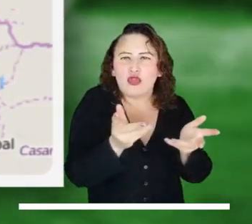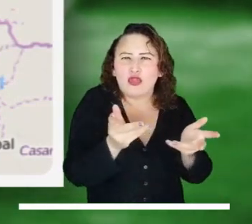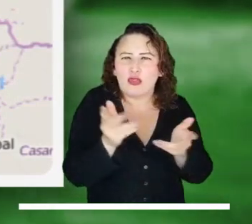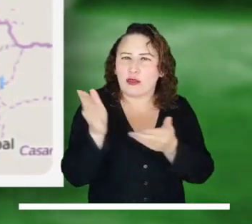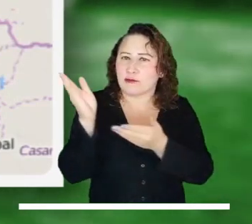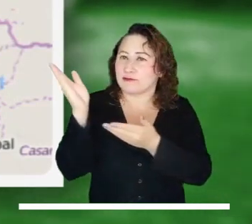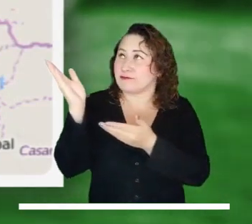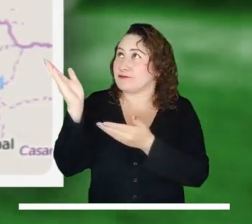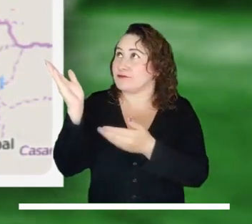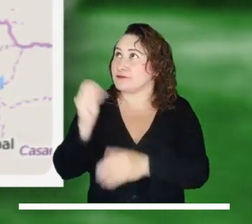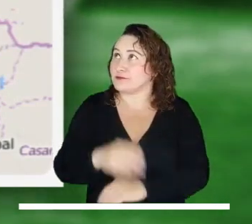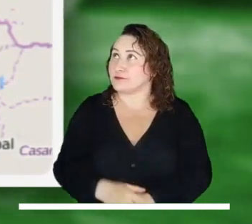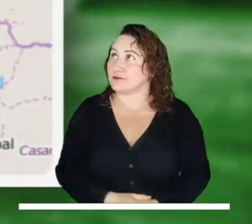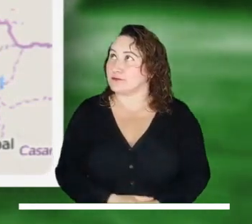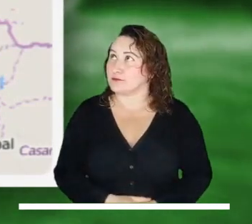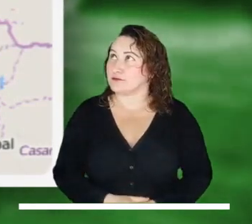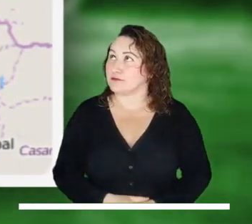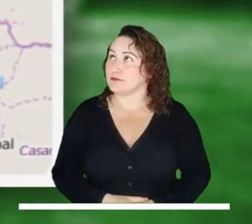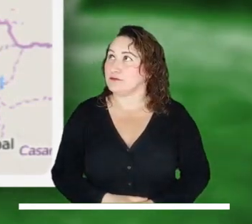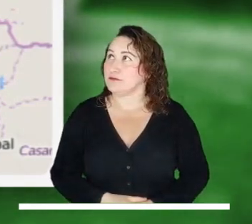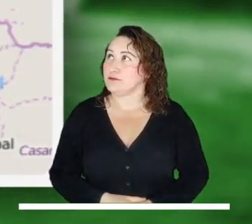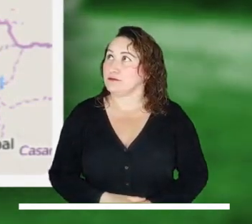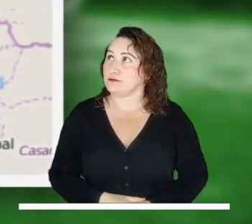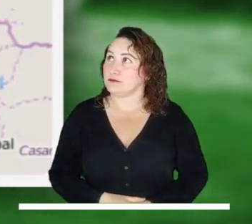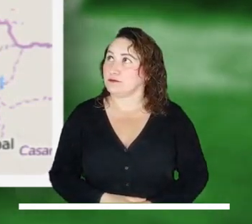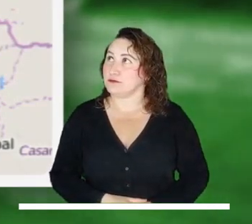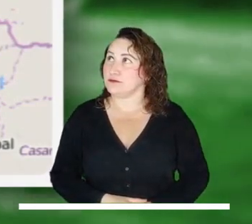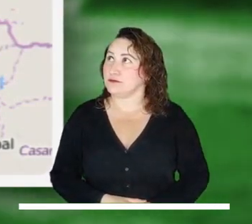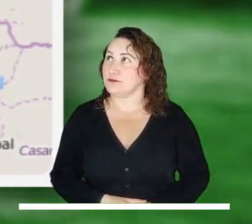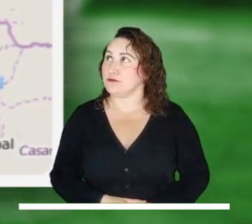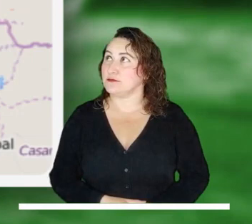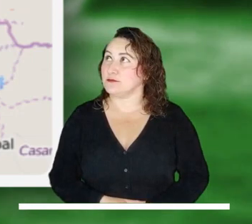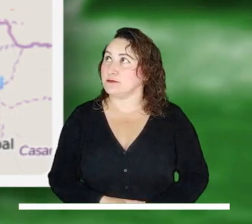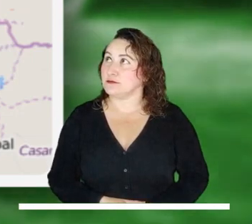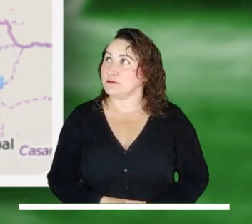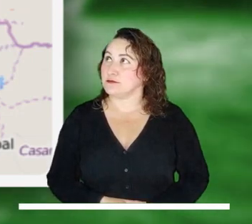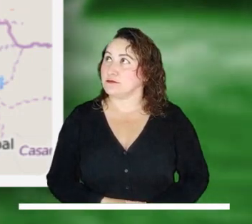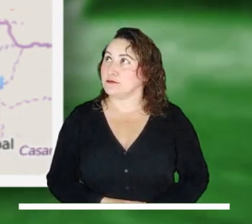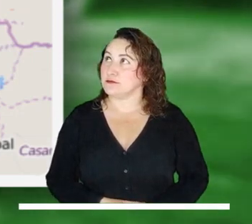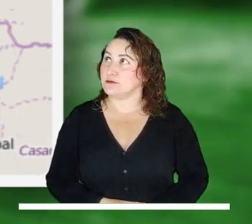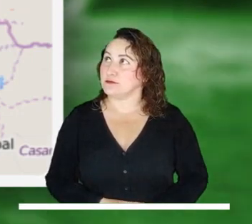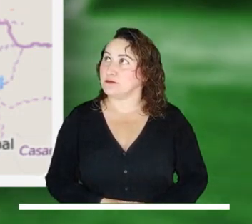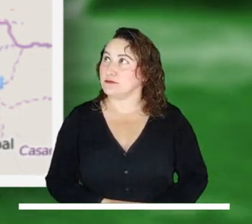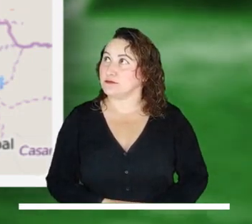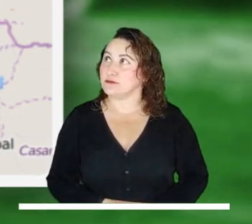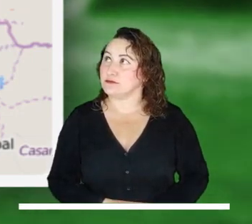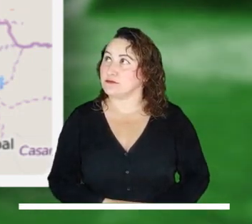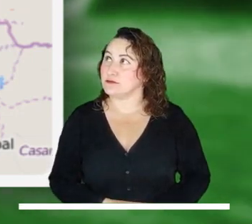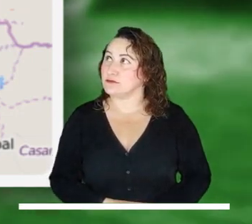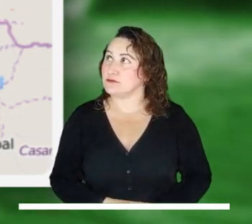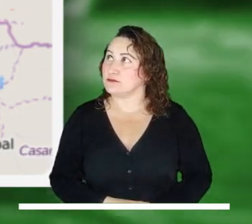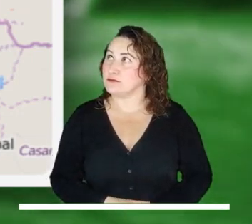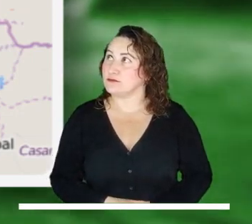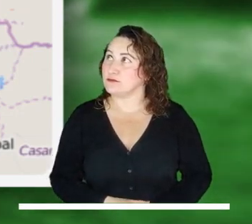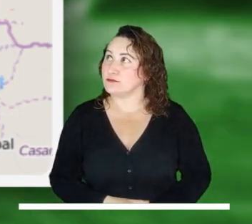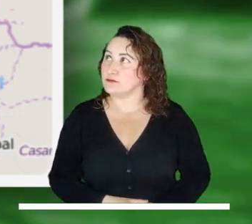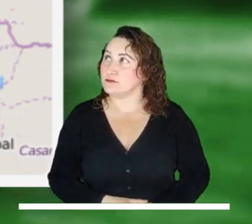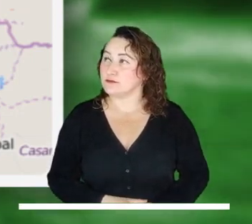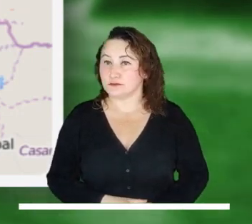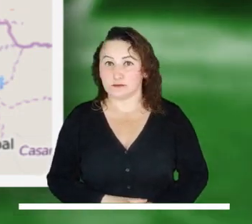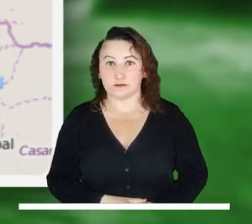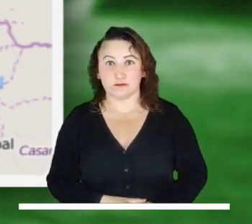en el río San Jorge, entre San Marcos, en Sucre y Magangué. En Bolívar también se reportan crecientes en los caños